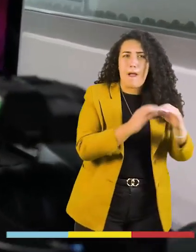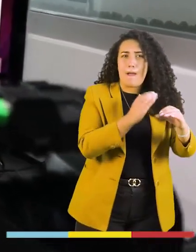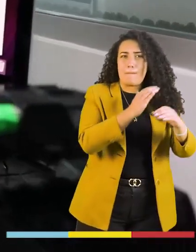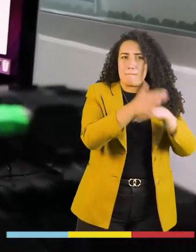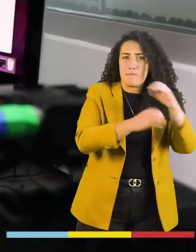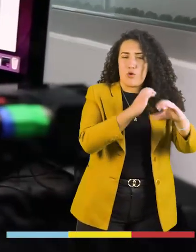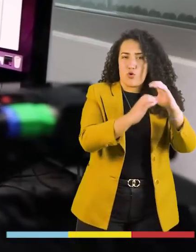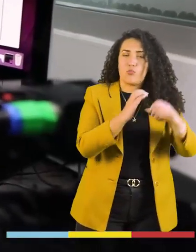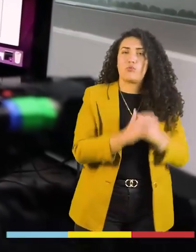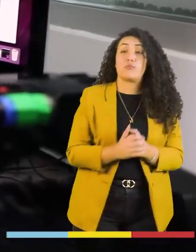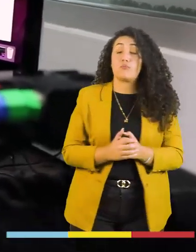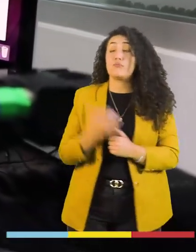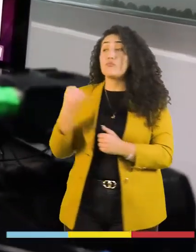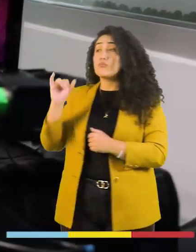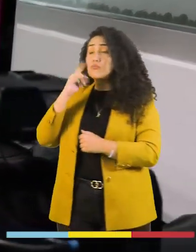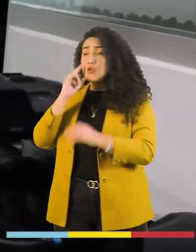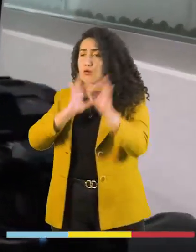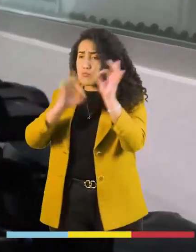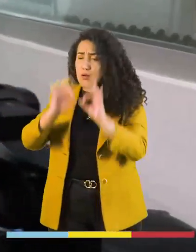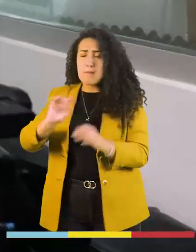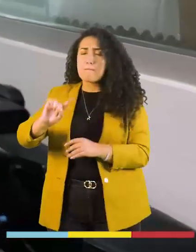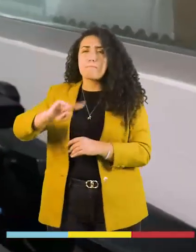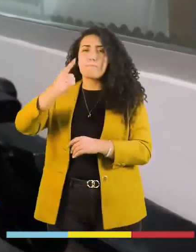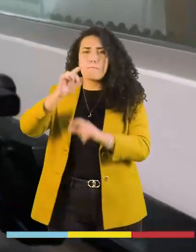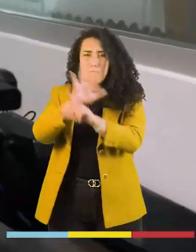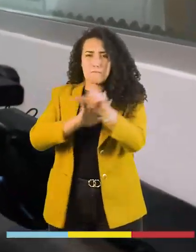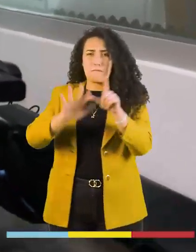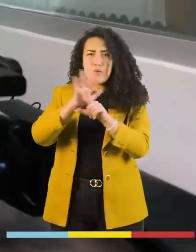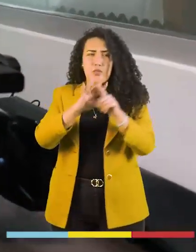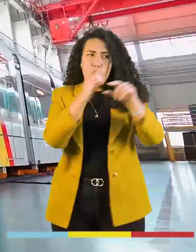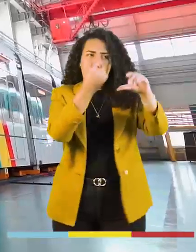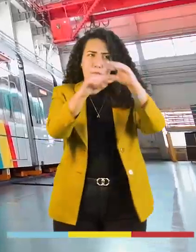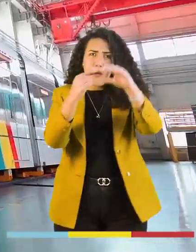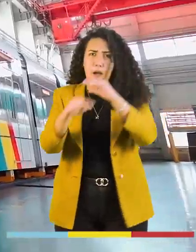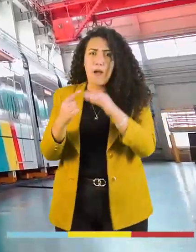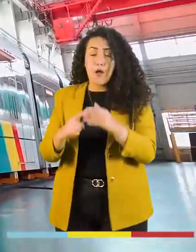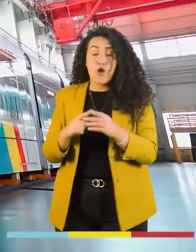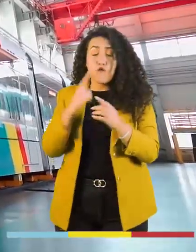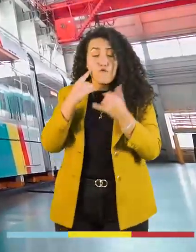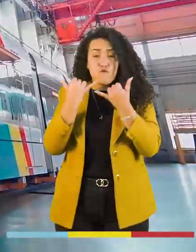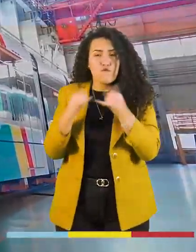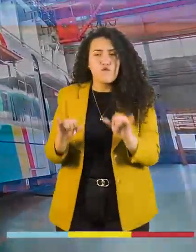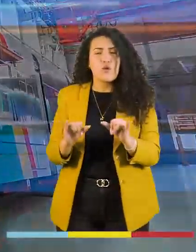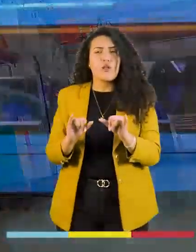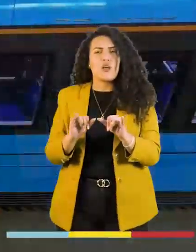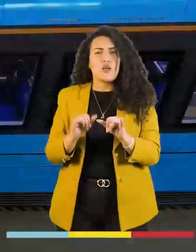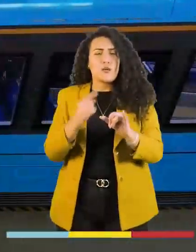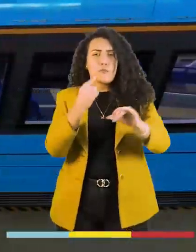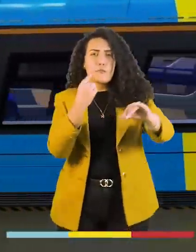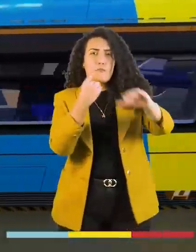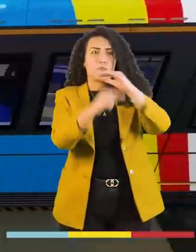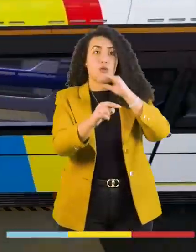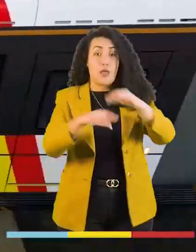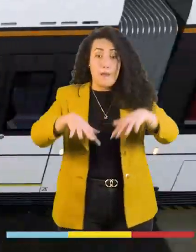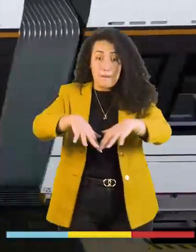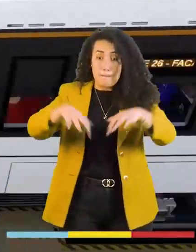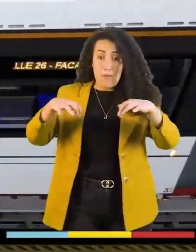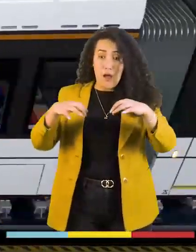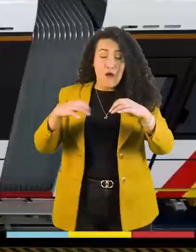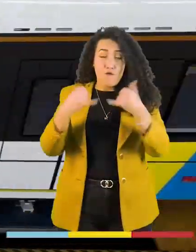Ya en edición se está armando lo que se va a presentar, el primer video que se presenta, que fue el que coordinamos, y al final vamos a mandar